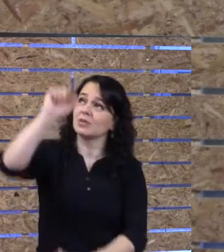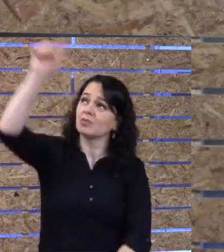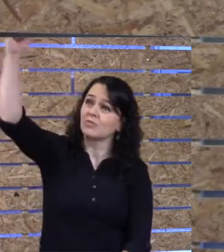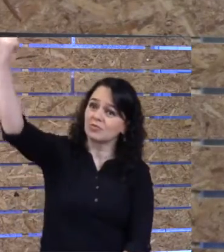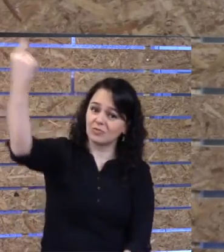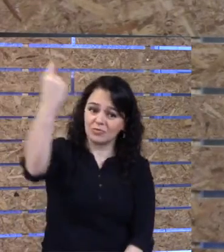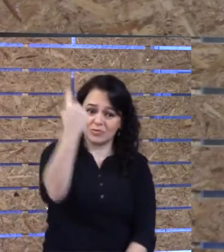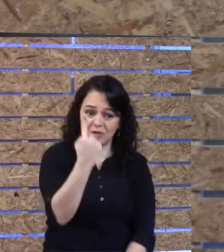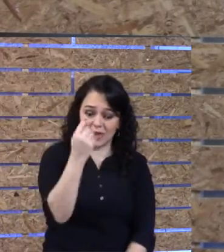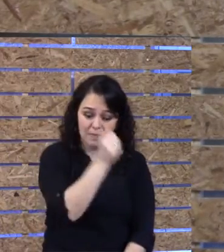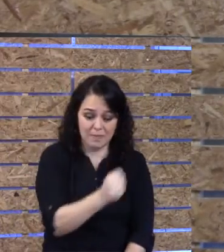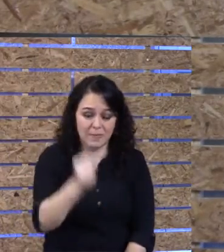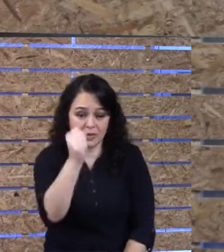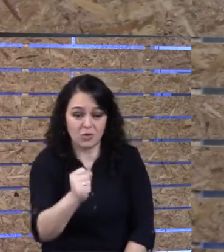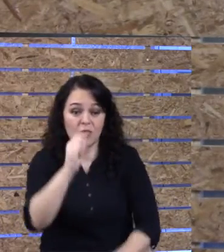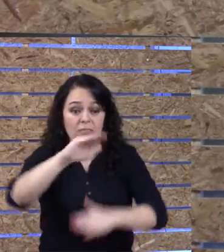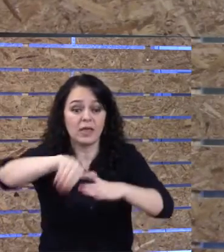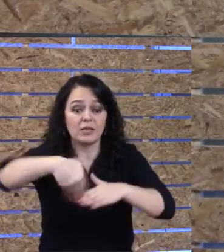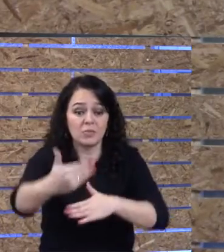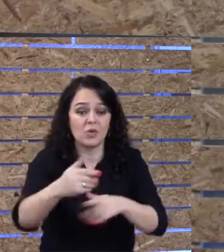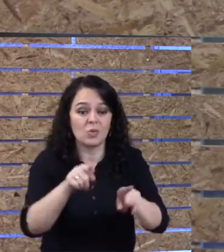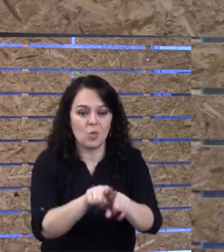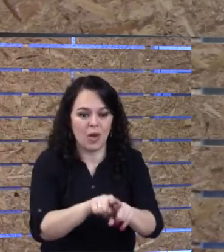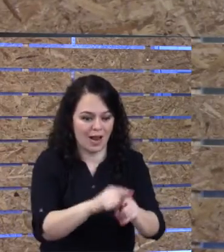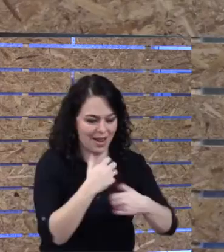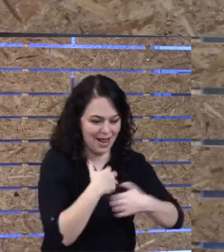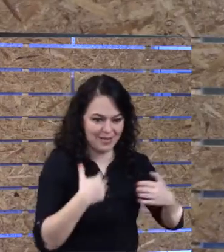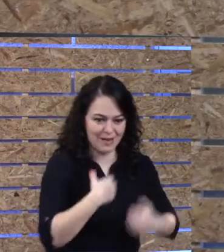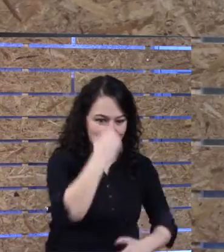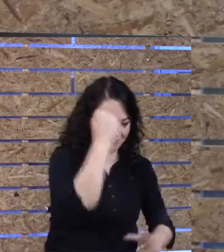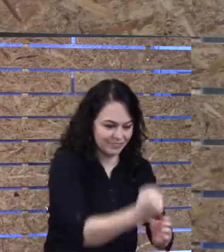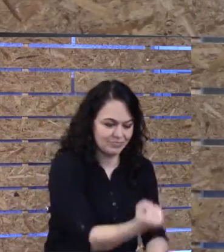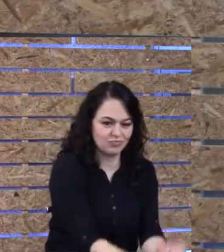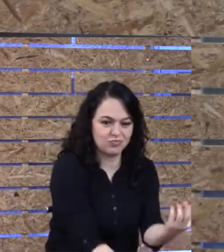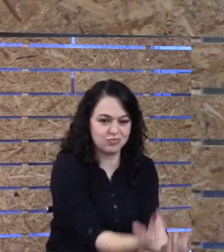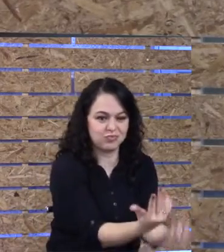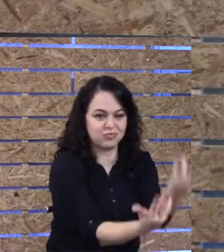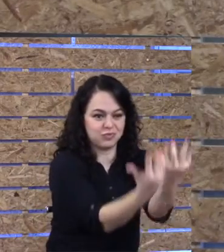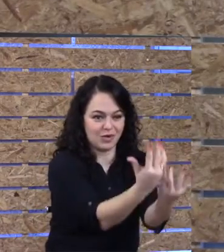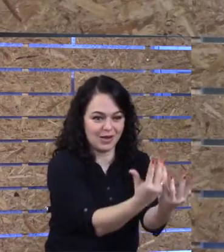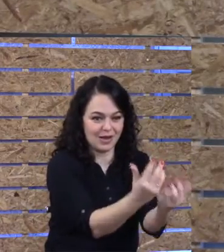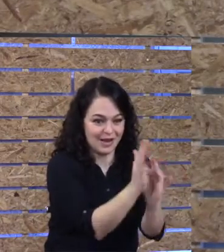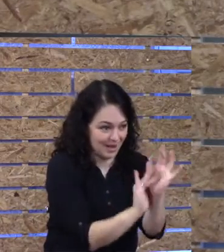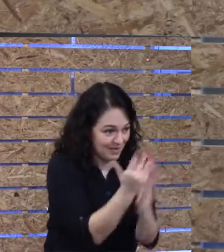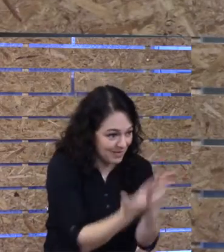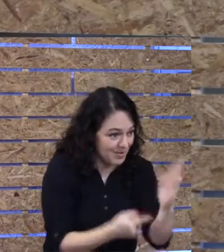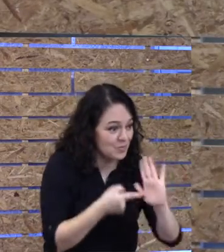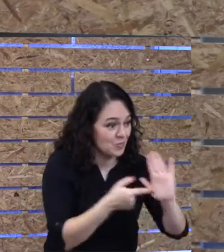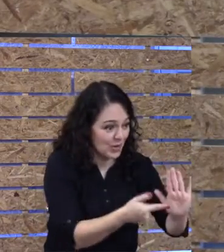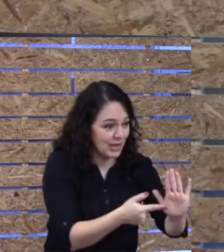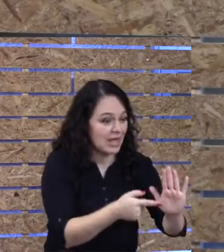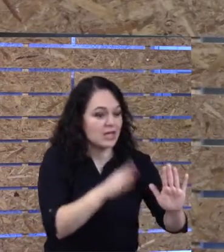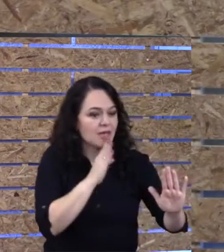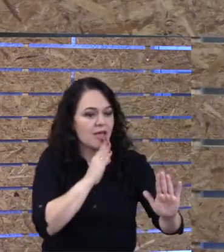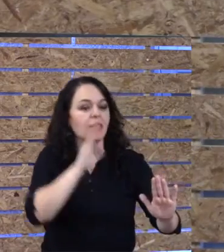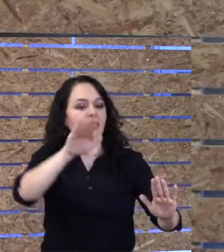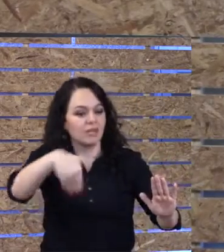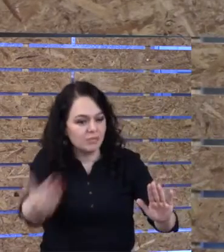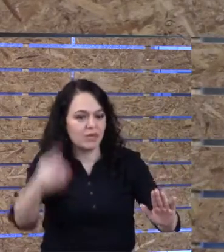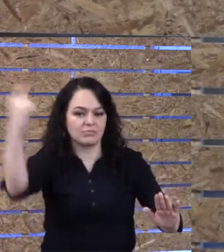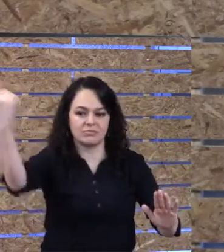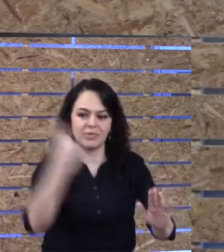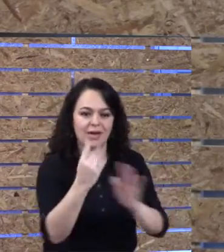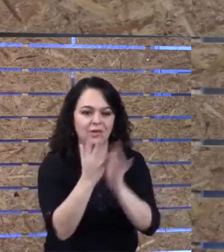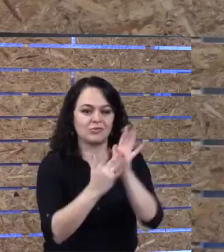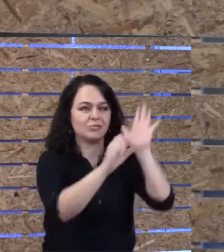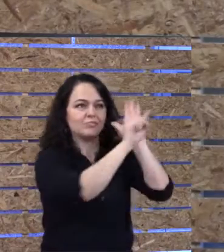cordero que por su victoria se hizo nuestro pastor. Bueno, y el servicio cristiano es presentado